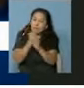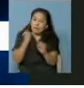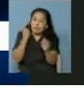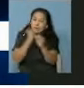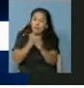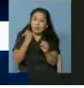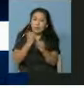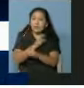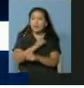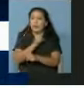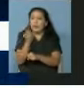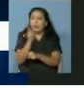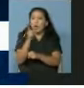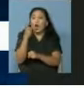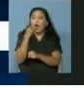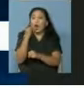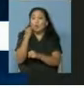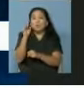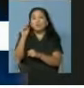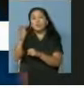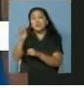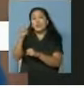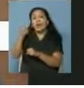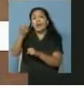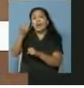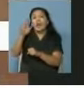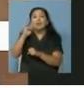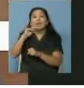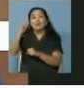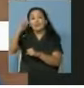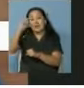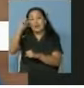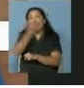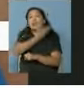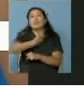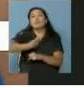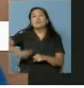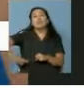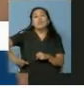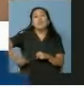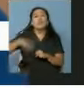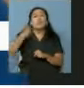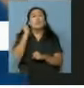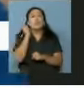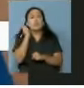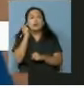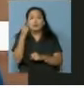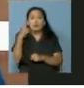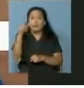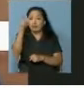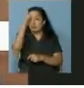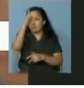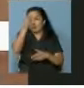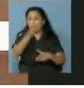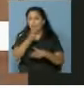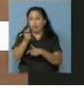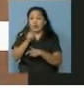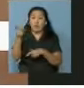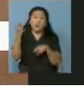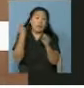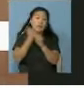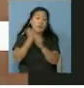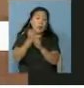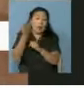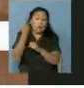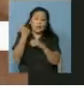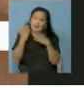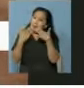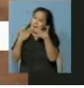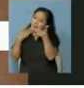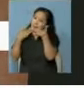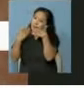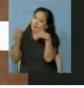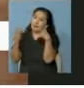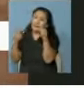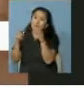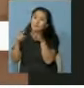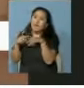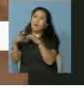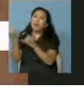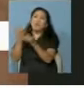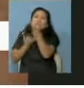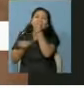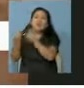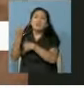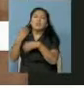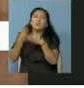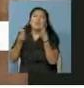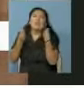hablando de Ariel Iruela, él es el presidente de bomberos voluntarios que tiene Libertador y General San Martín. Y bueno, Ariel, muchas gracias por este momento. Contanos